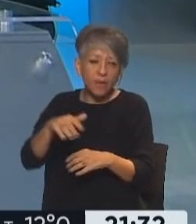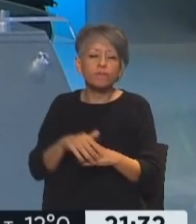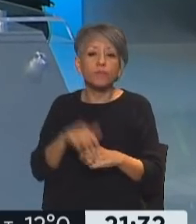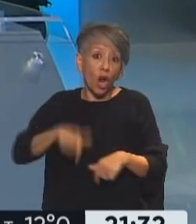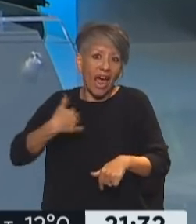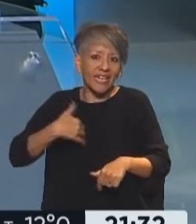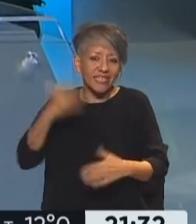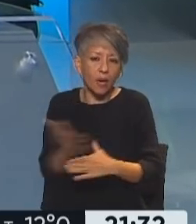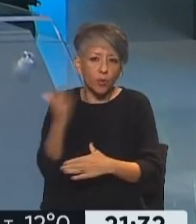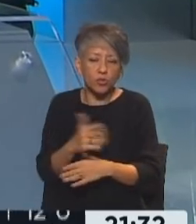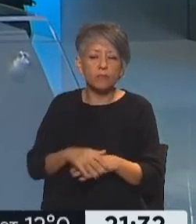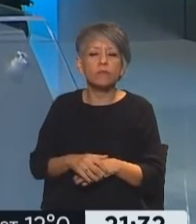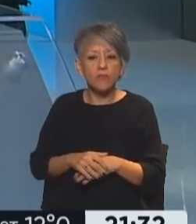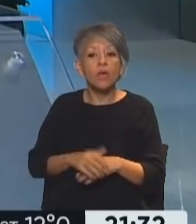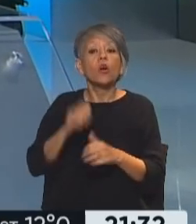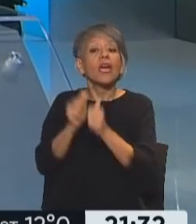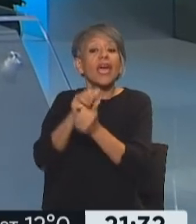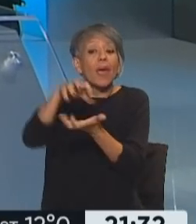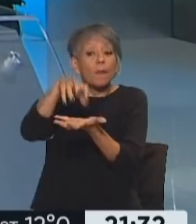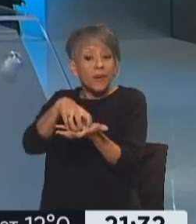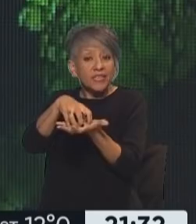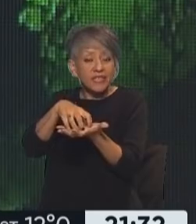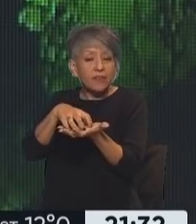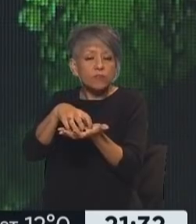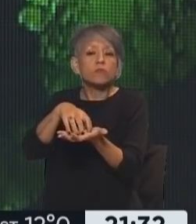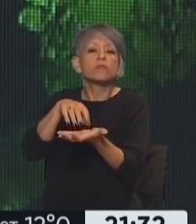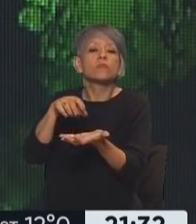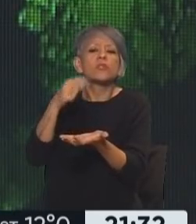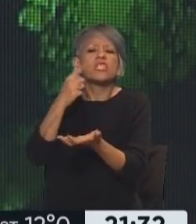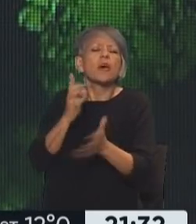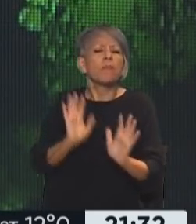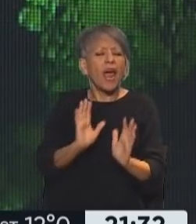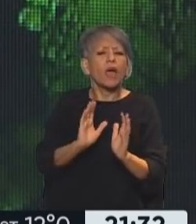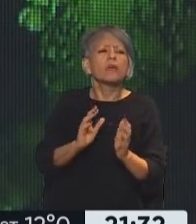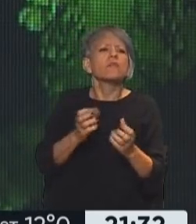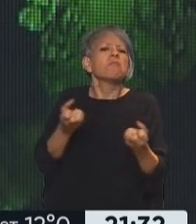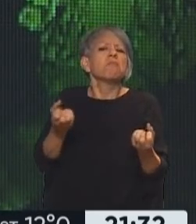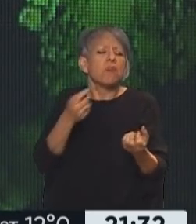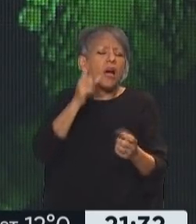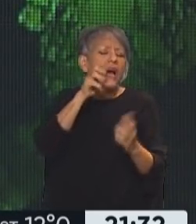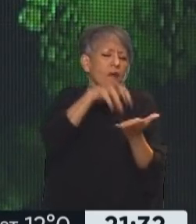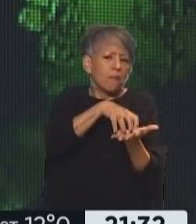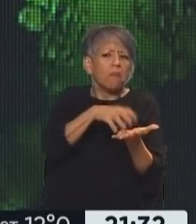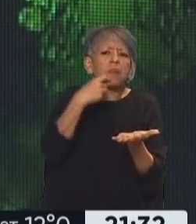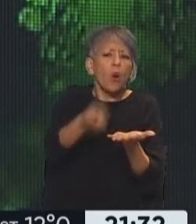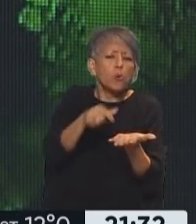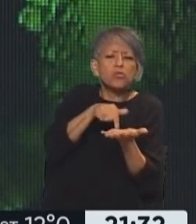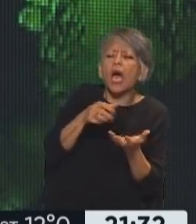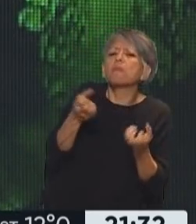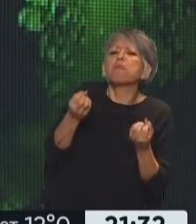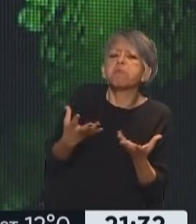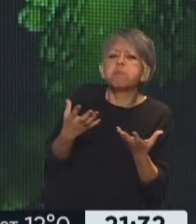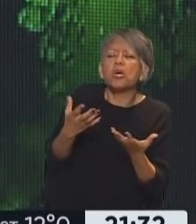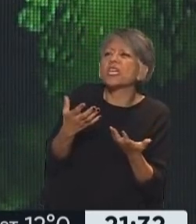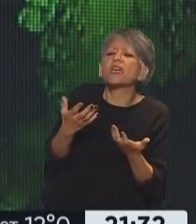off es Empresa Laminados Industriales. Este off del Ministerio de Producción planteaba por qué no arreglaron con Empresa Laminados Industriales de